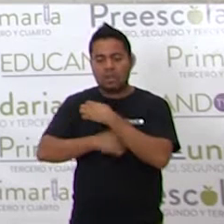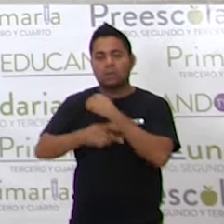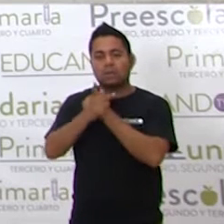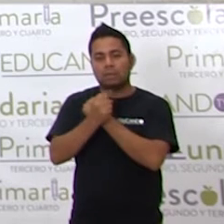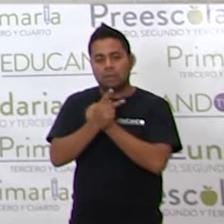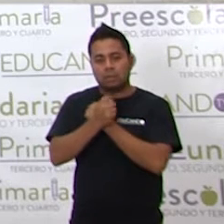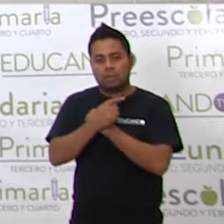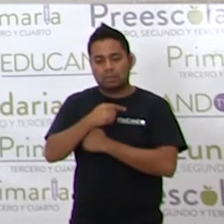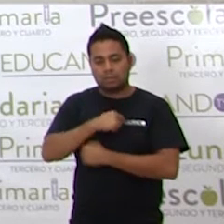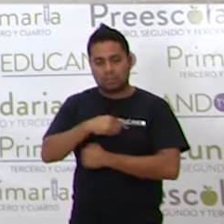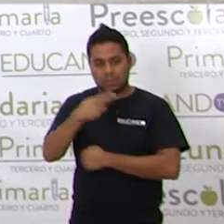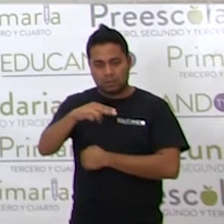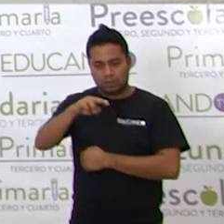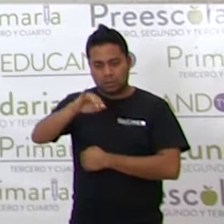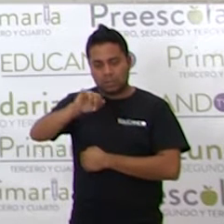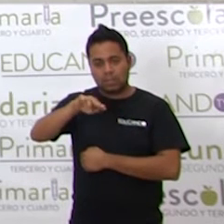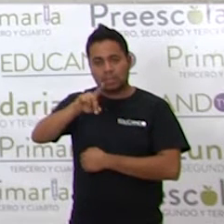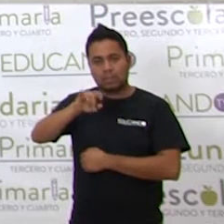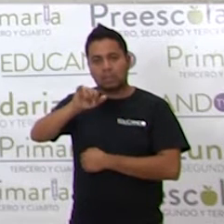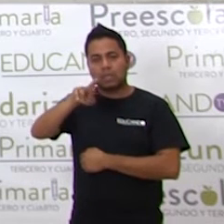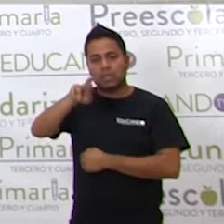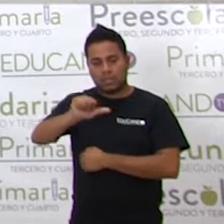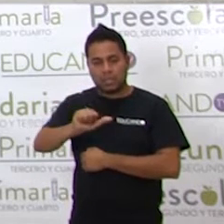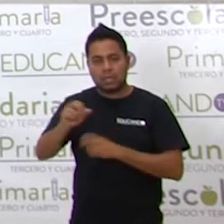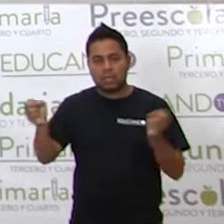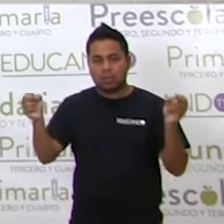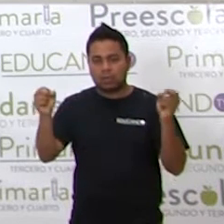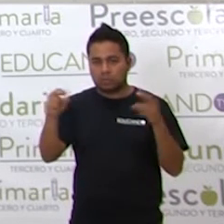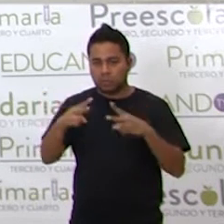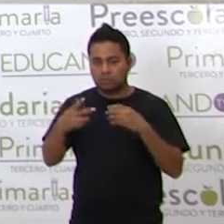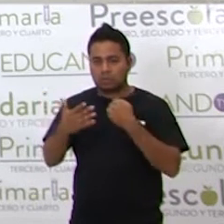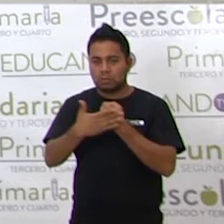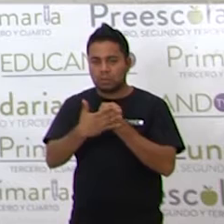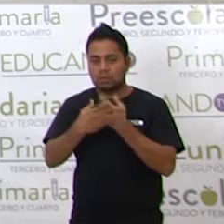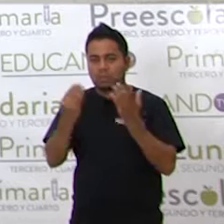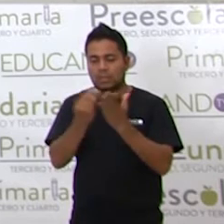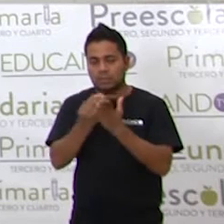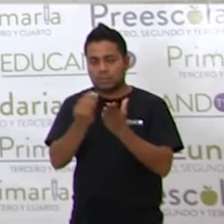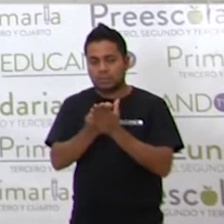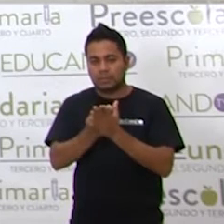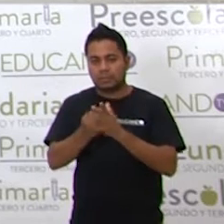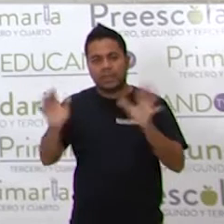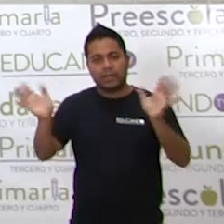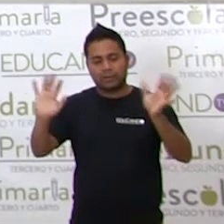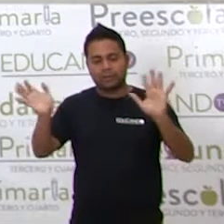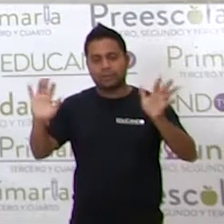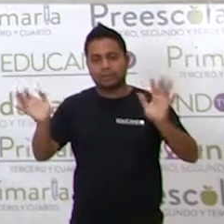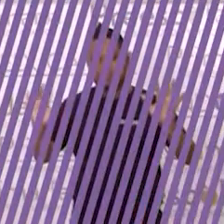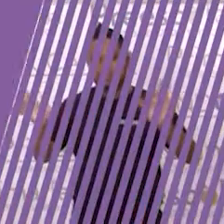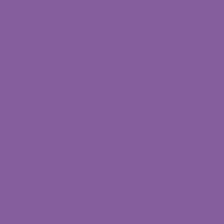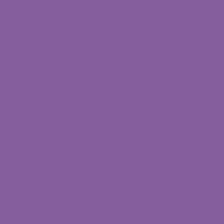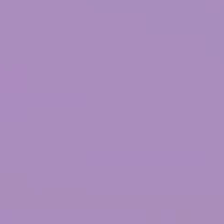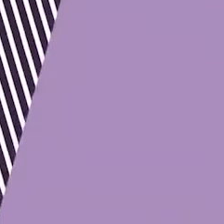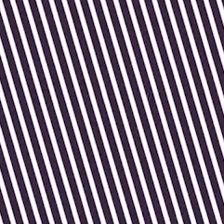TV y mi nombre es Indira Bautista. Nos vemos en la próxima sesión. Hasta entonces.